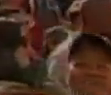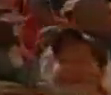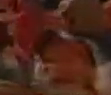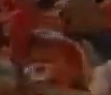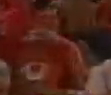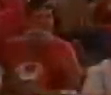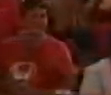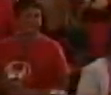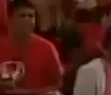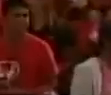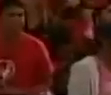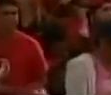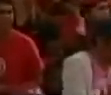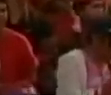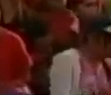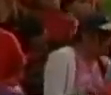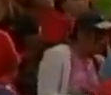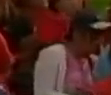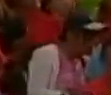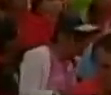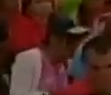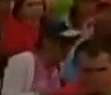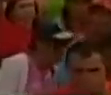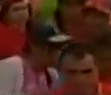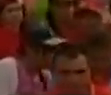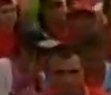¡Viva la patria! Una sola